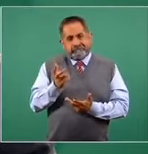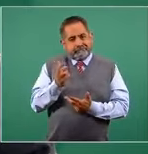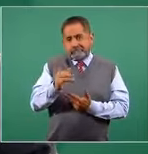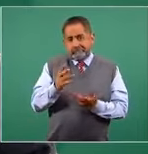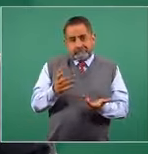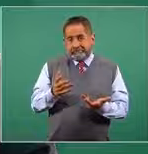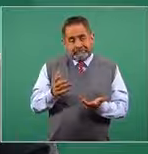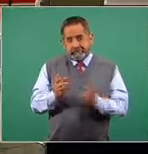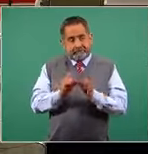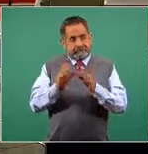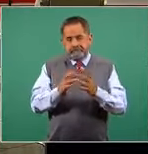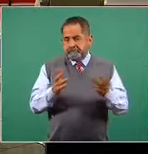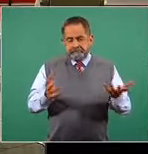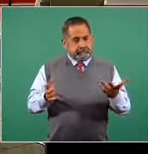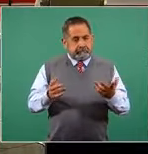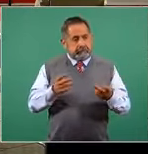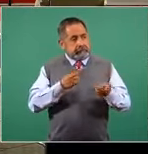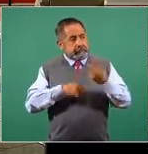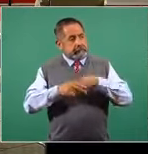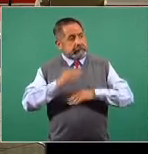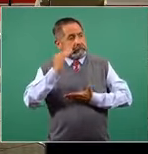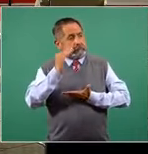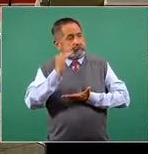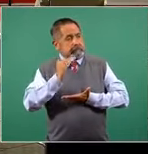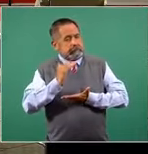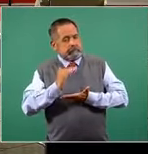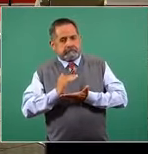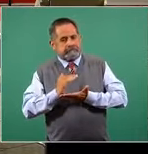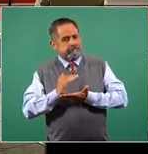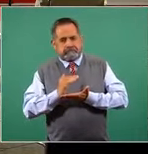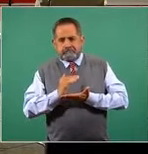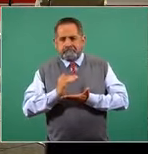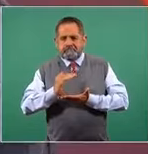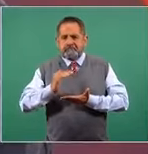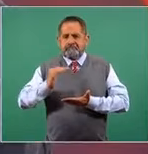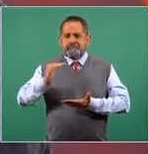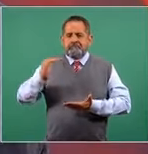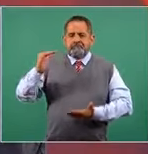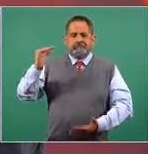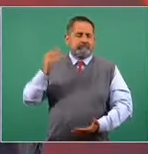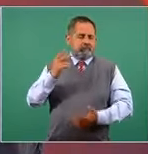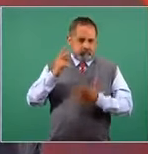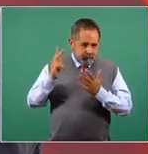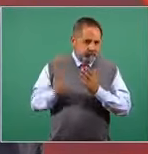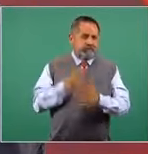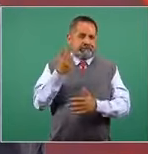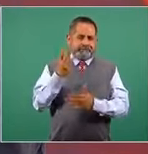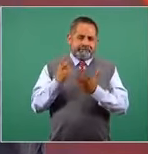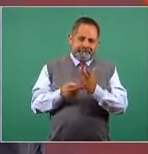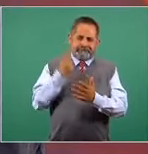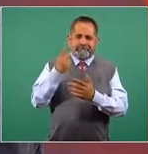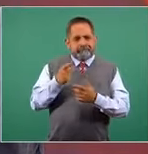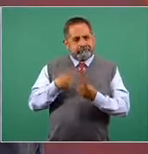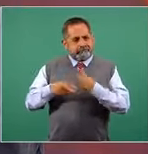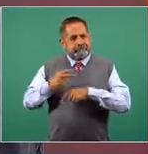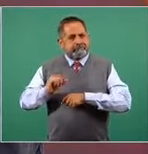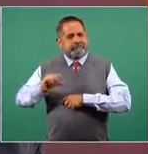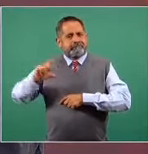dinámica, en el acontecer de la epidemia y pudiéramos estar ante el riesgo de una tercera ola. En cualquier situación, es muy